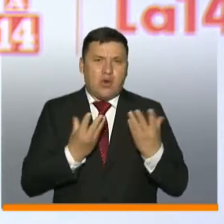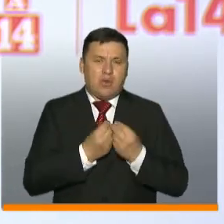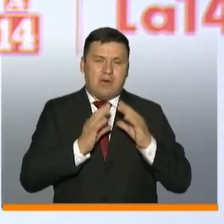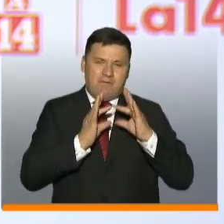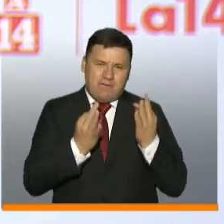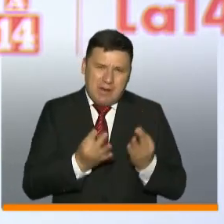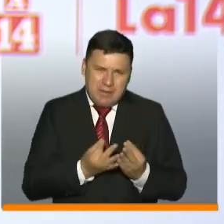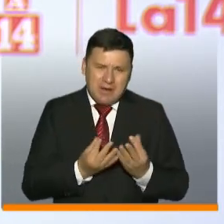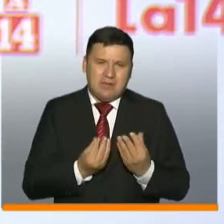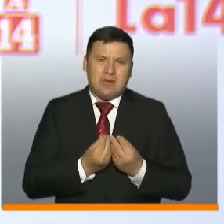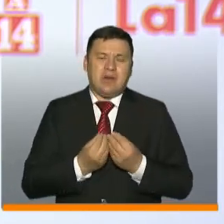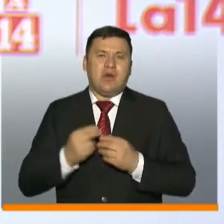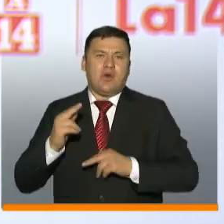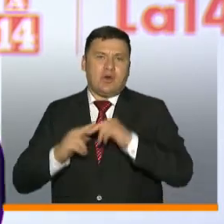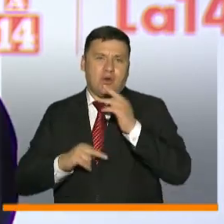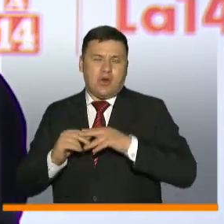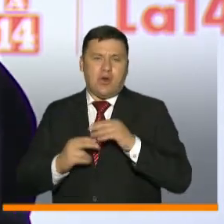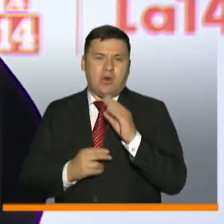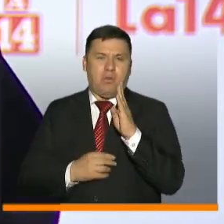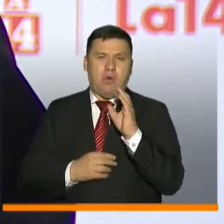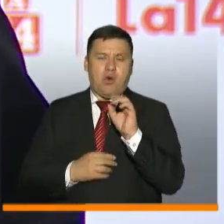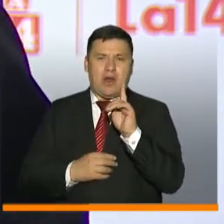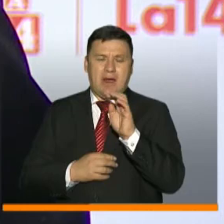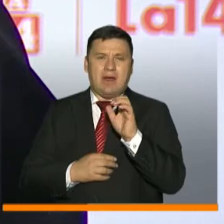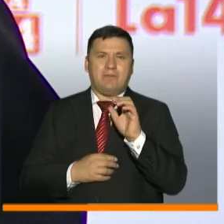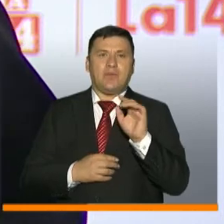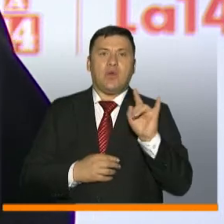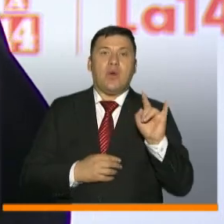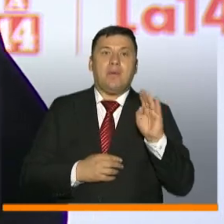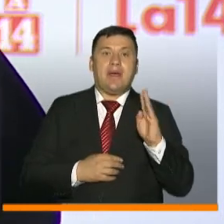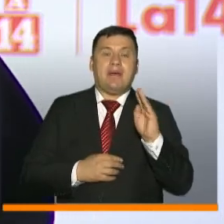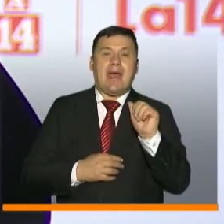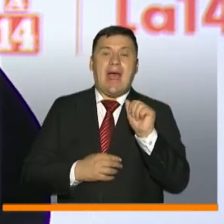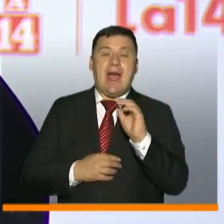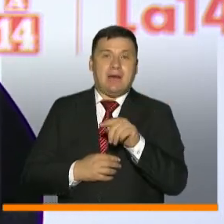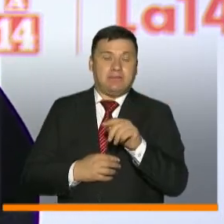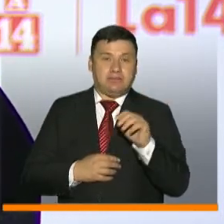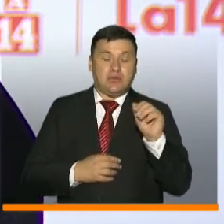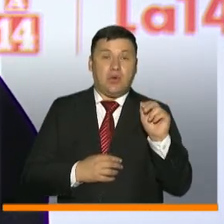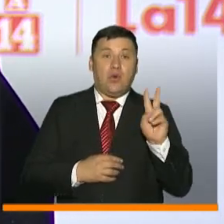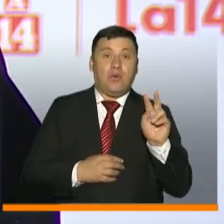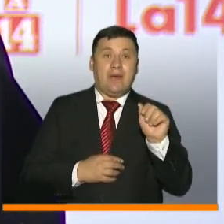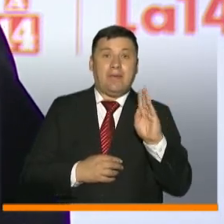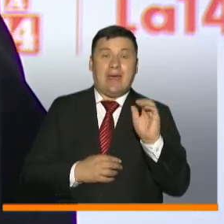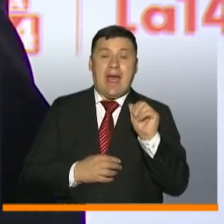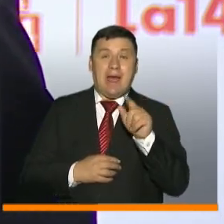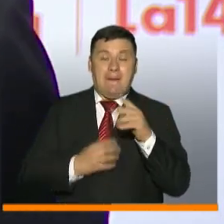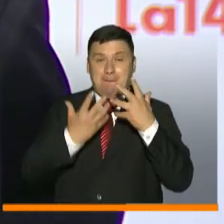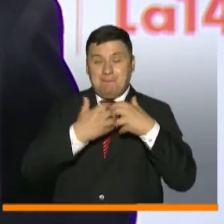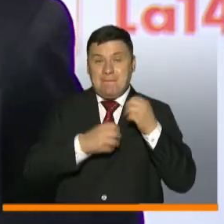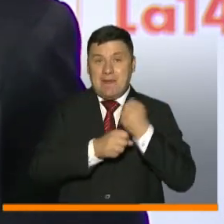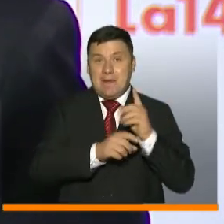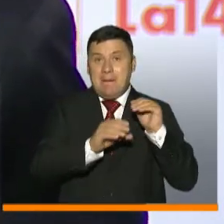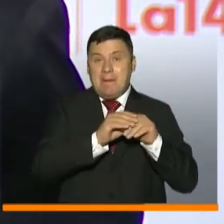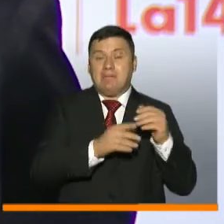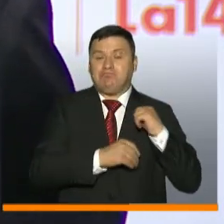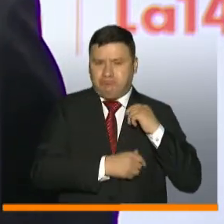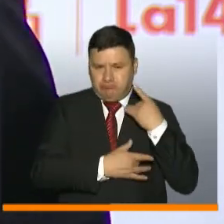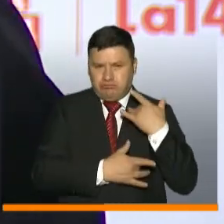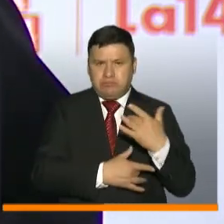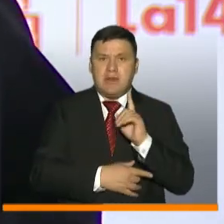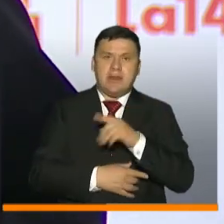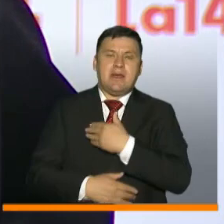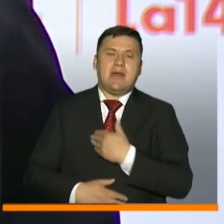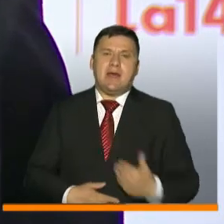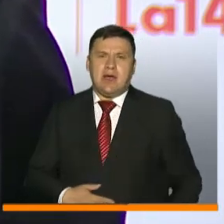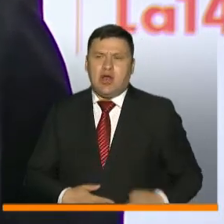Familia, la Constructora Bolívar, el Banco BBVA. Y los menciono porque vale la pena. Hace dos semanas, me acuerdo, estábamos aquí también con el